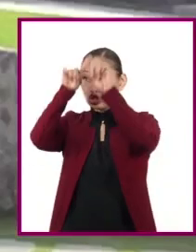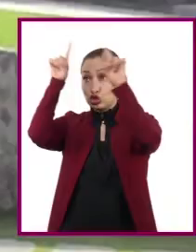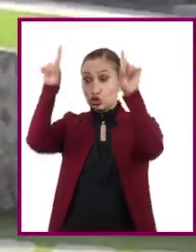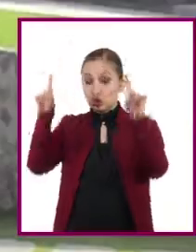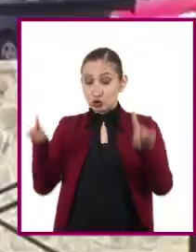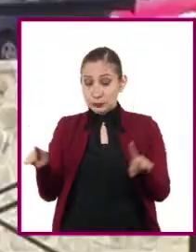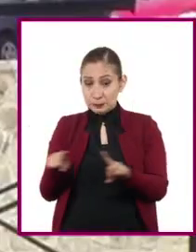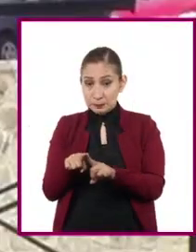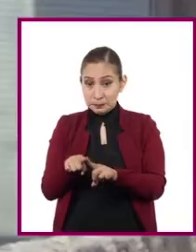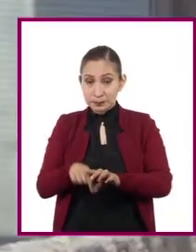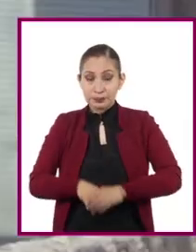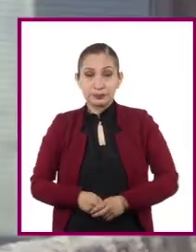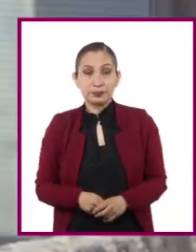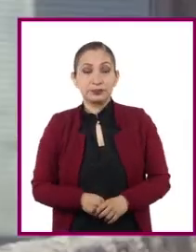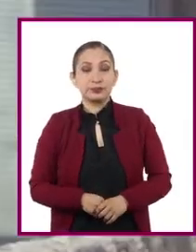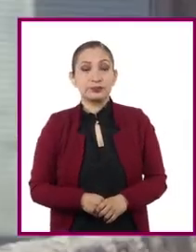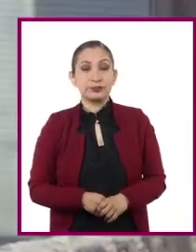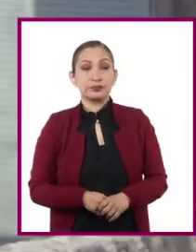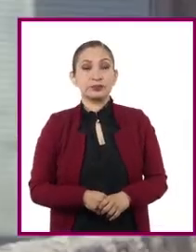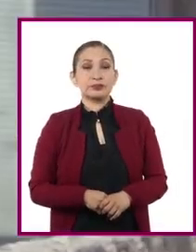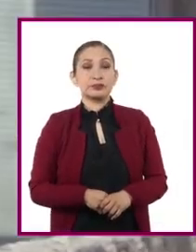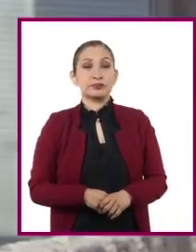cuadrados.